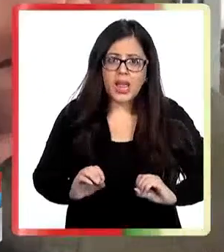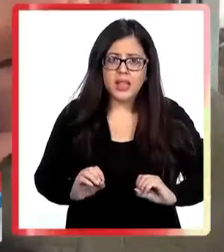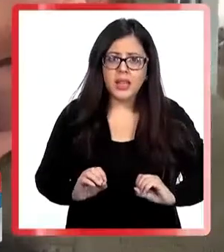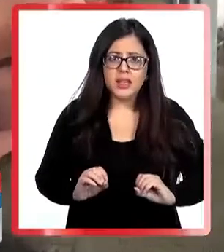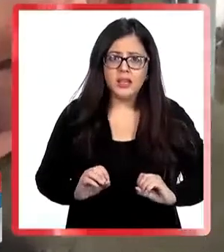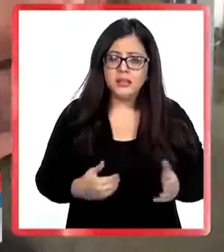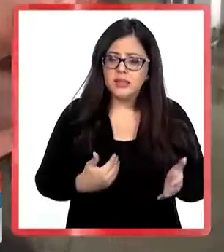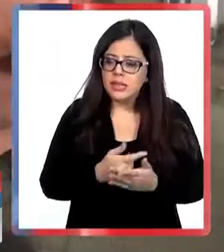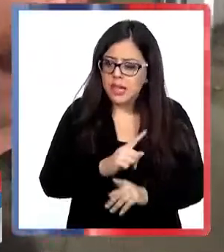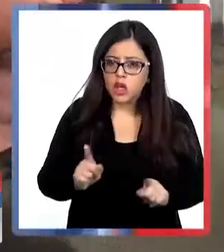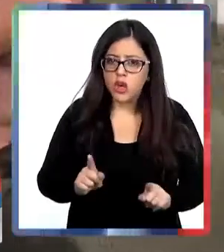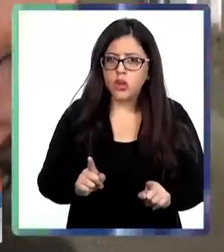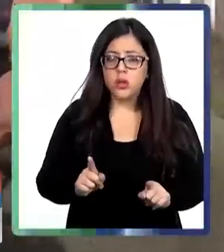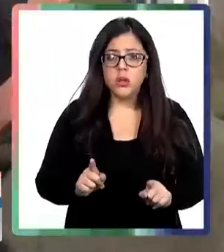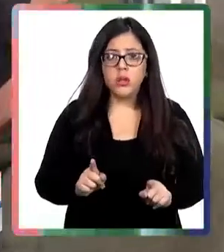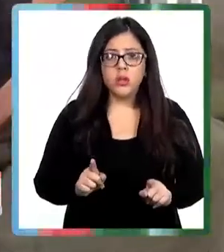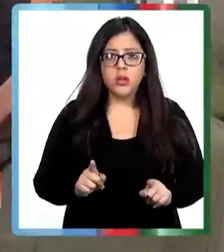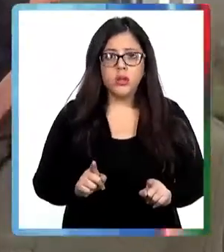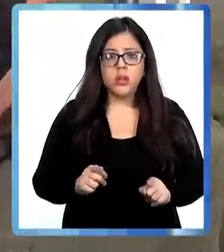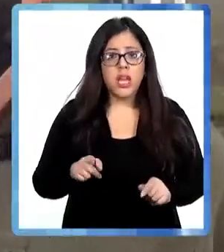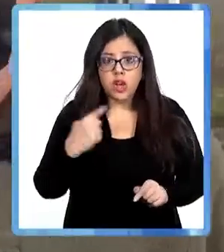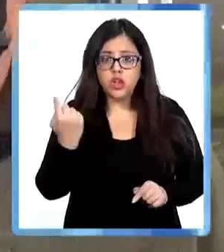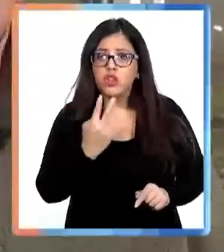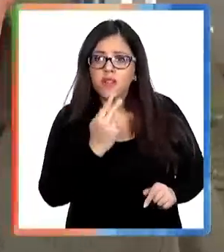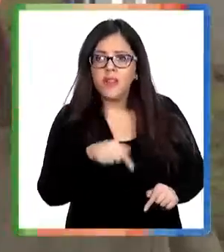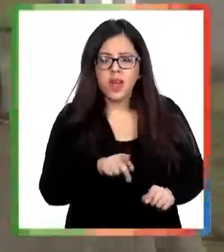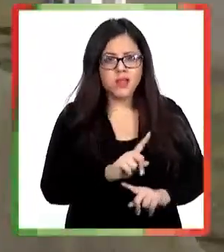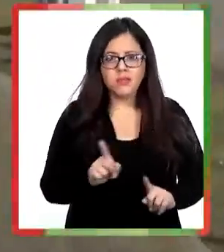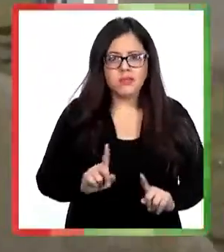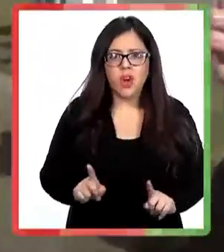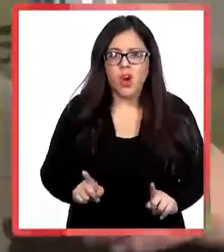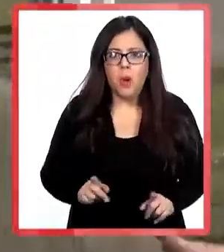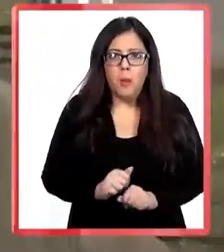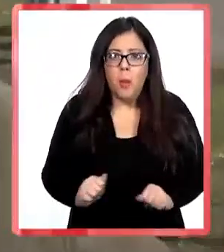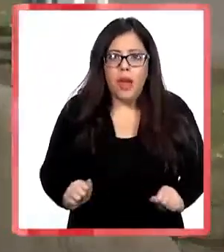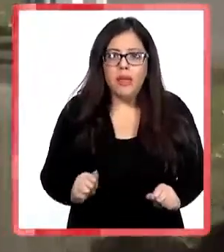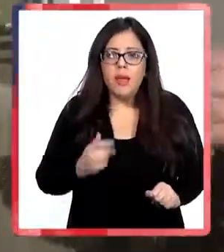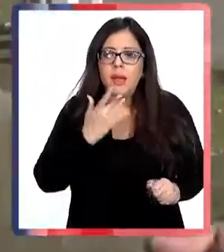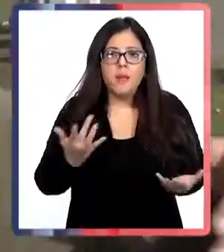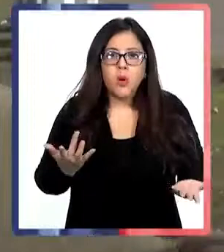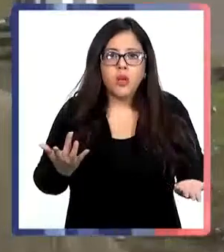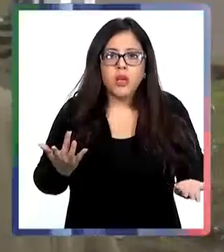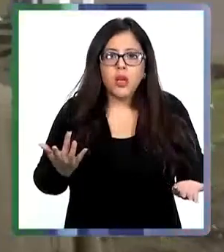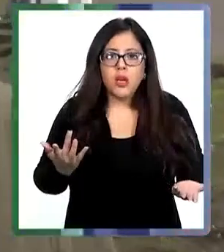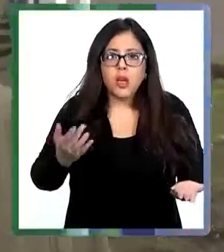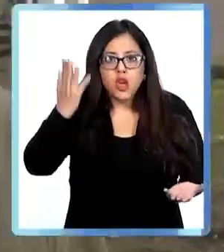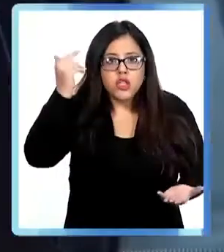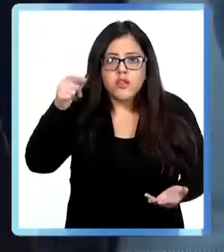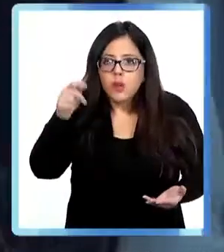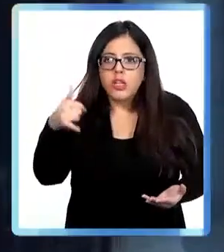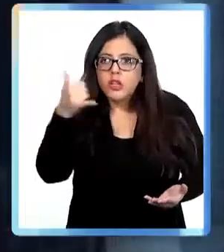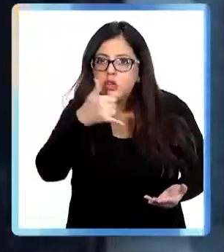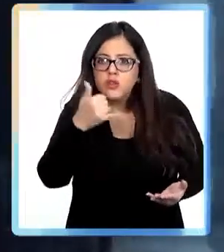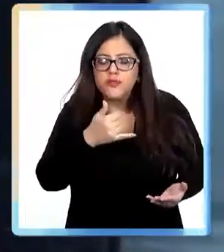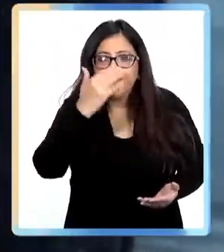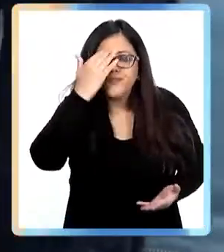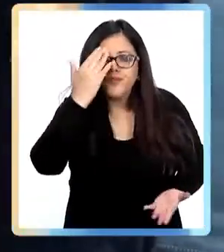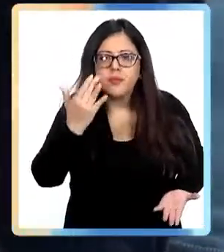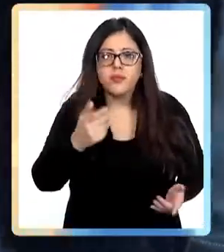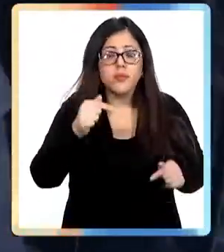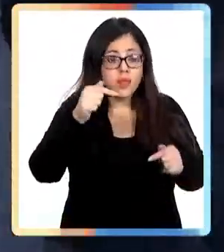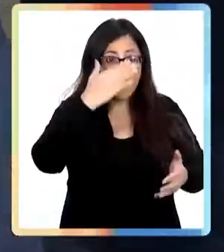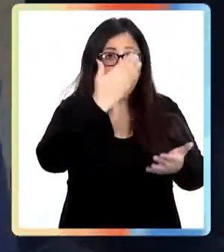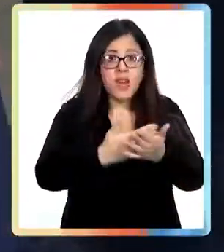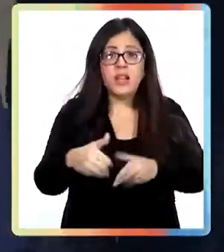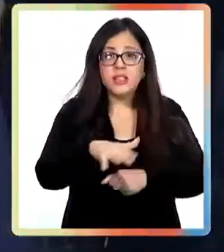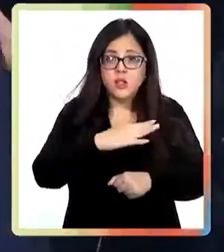nosotros. No corresponde que nosotros estemos ahí. ¿Me entiende? Porque todos sabían que esta contaminación estaba acá ya. Frente a esta